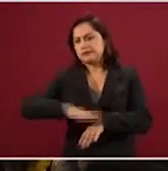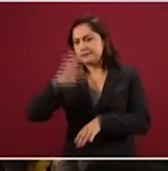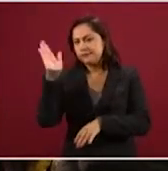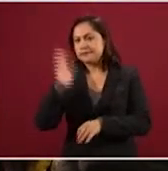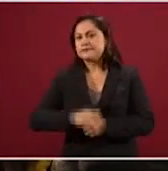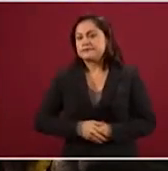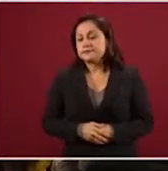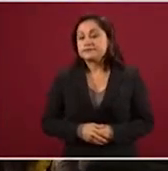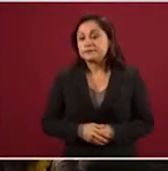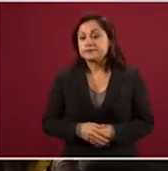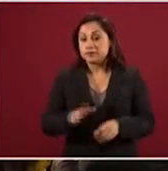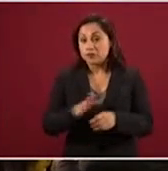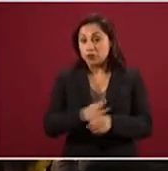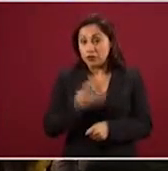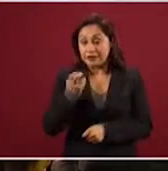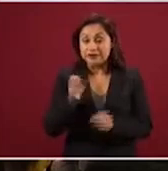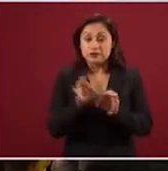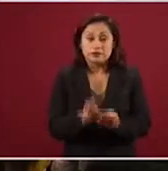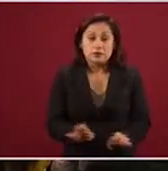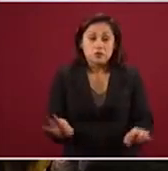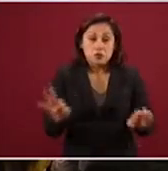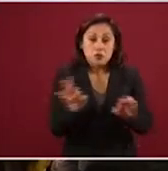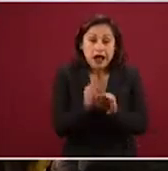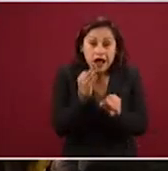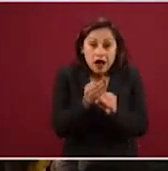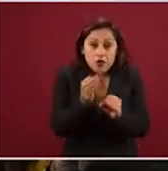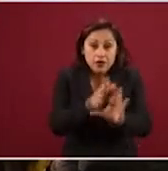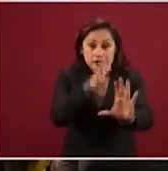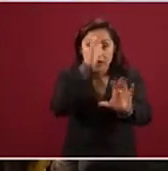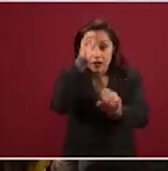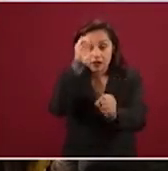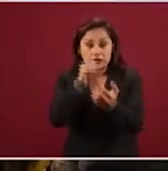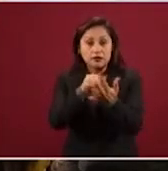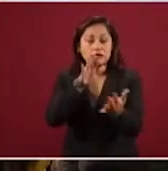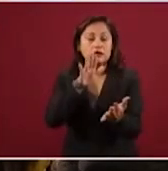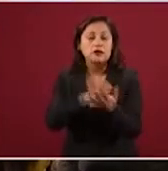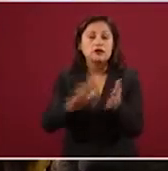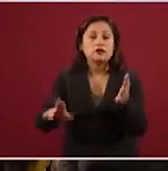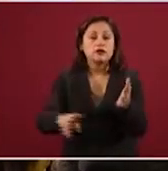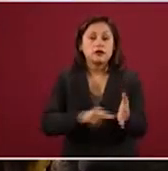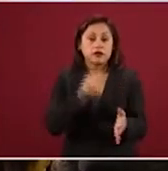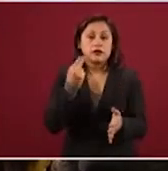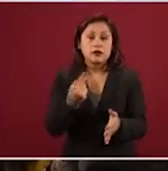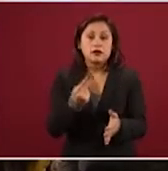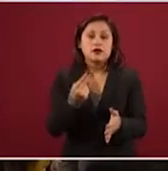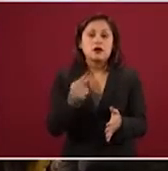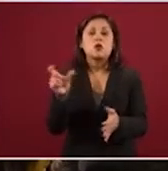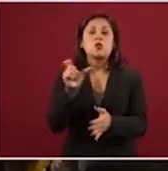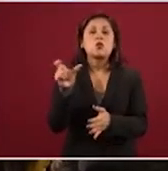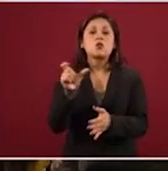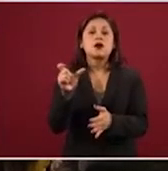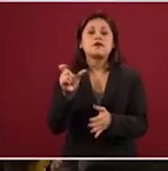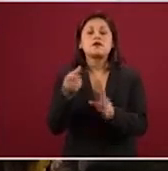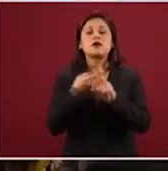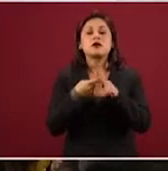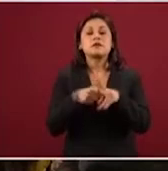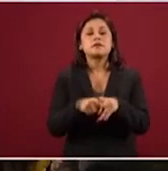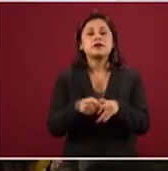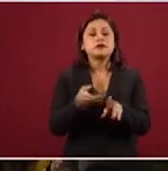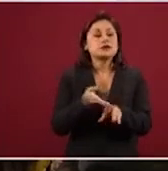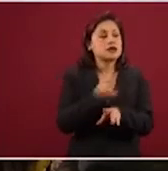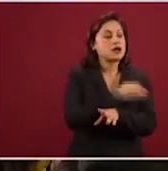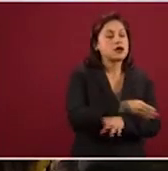tratado que se firma originalmente, entra en vigor originalmente en el 94 y que